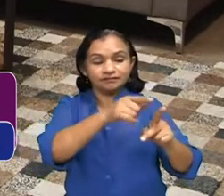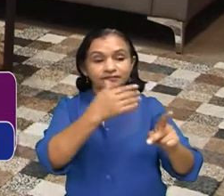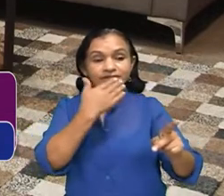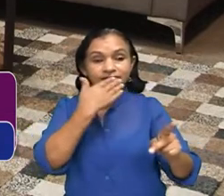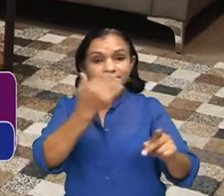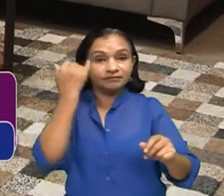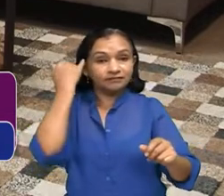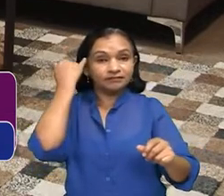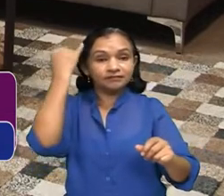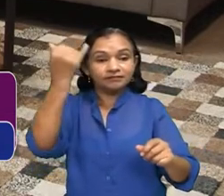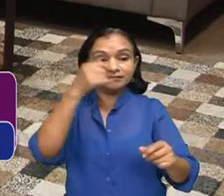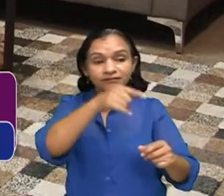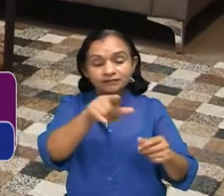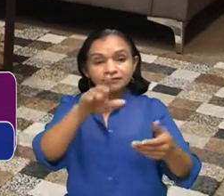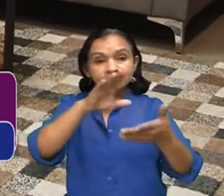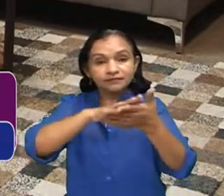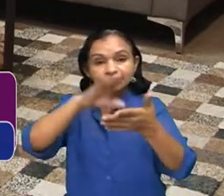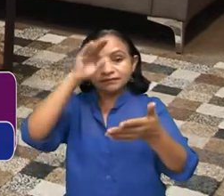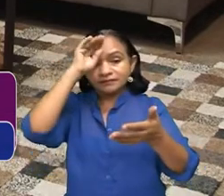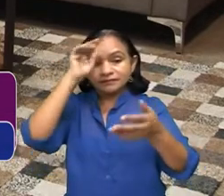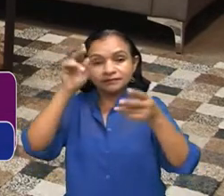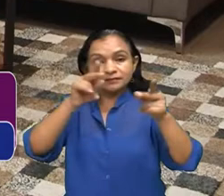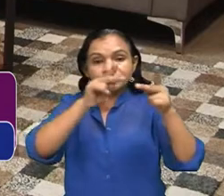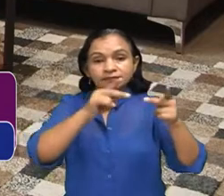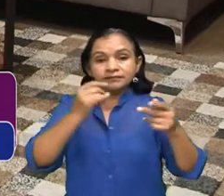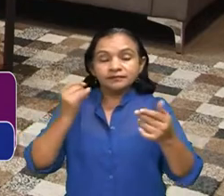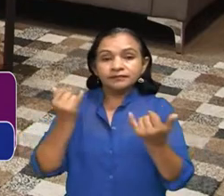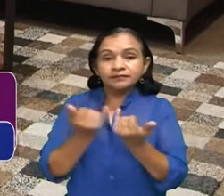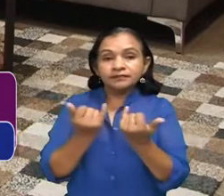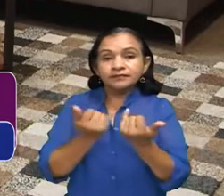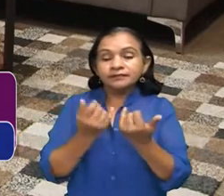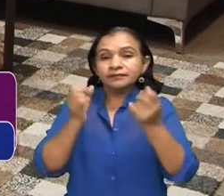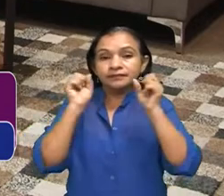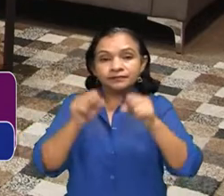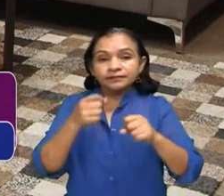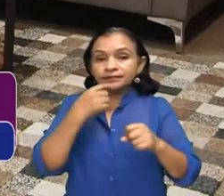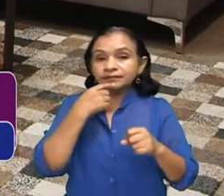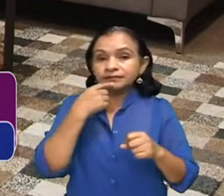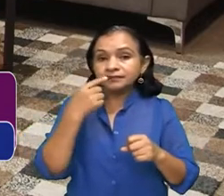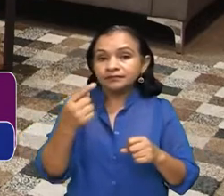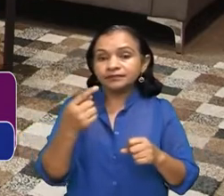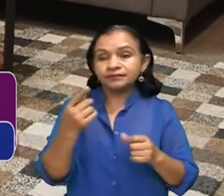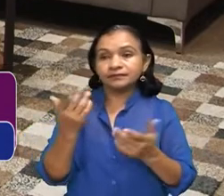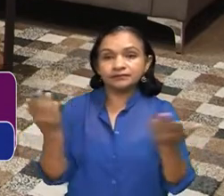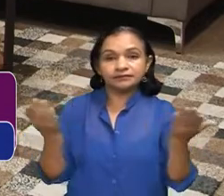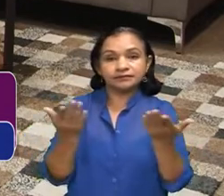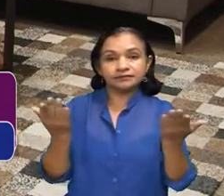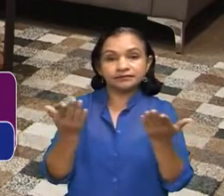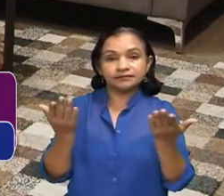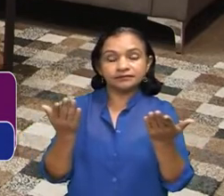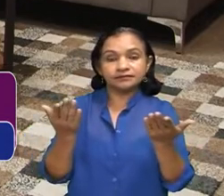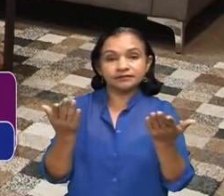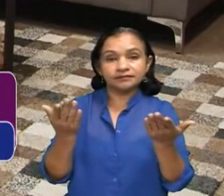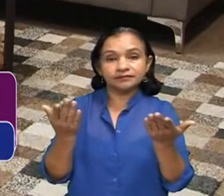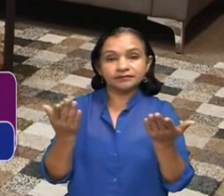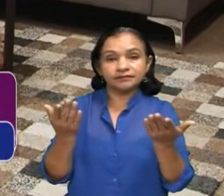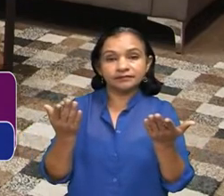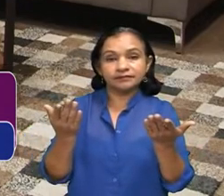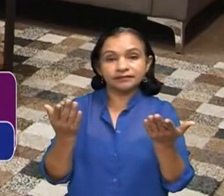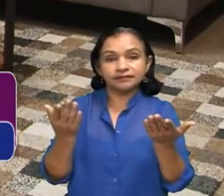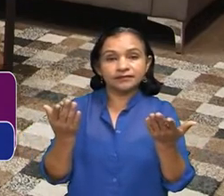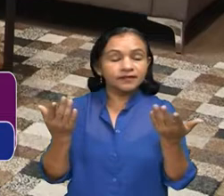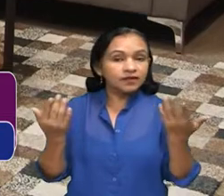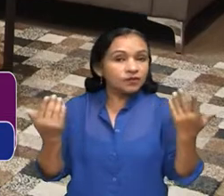ese conocimiento que tenía el artesano y de expresarse a través de un cuadro con un producto que ellos se sienten